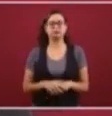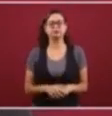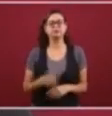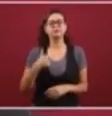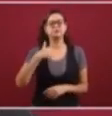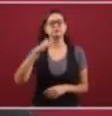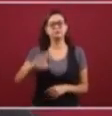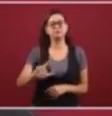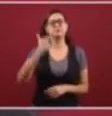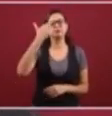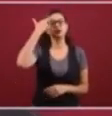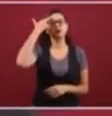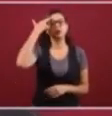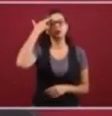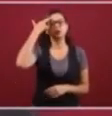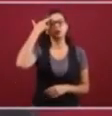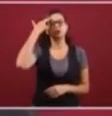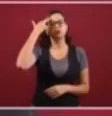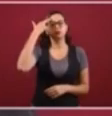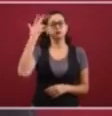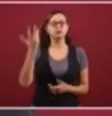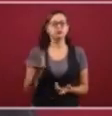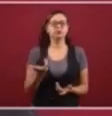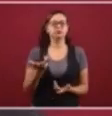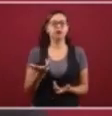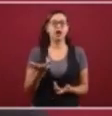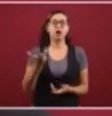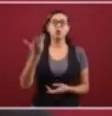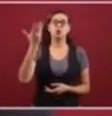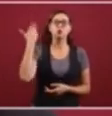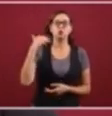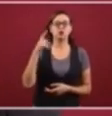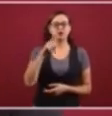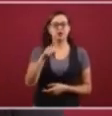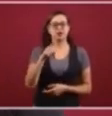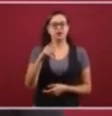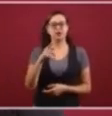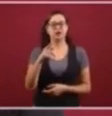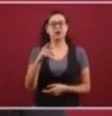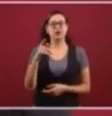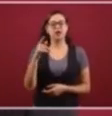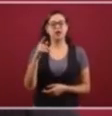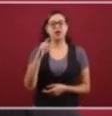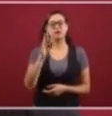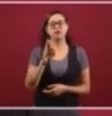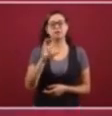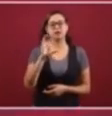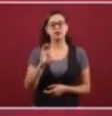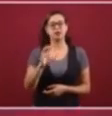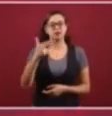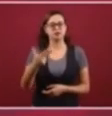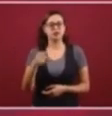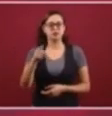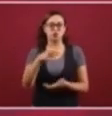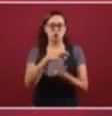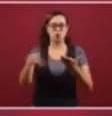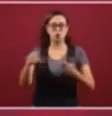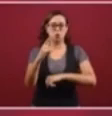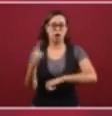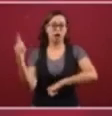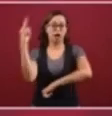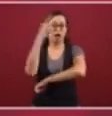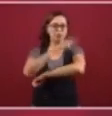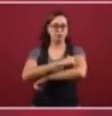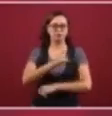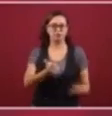Yo recuerdo que cuando llega el avión presidencial que compró Calderón para Peña, subieron a un